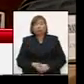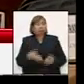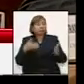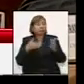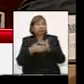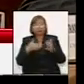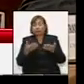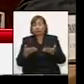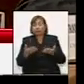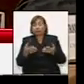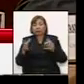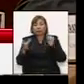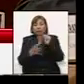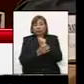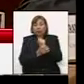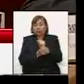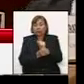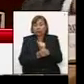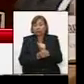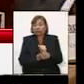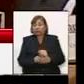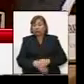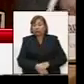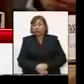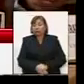obstaculizar una detención o un allanamiento?